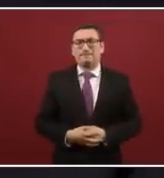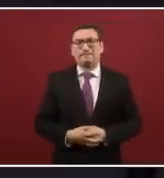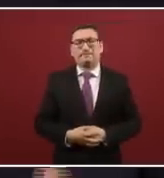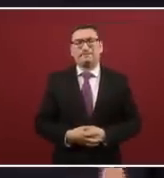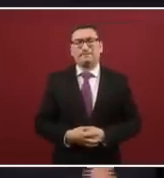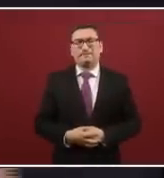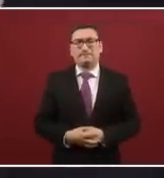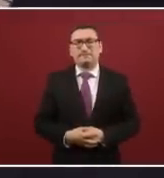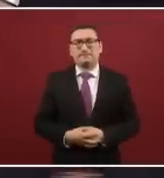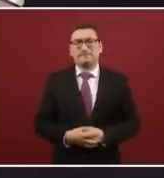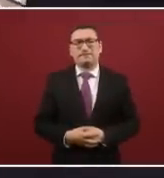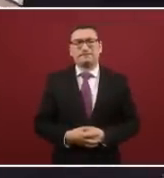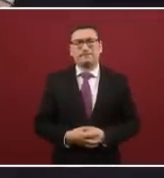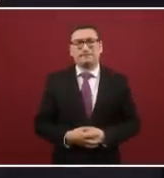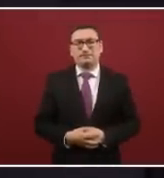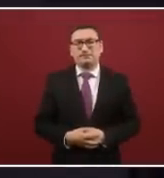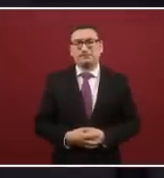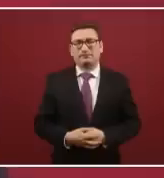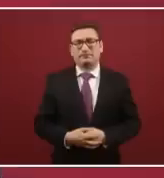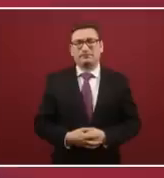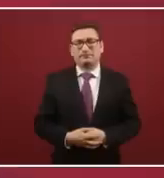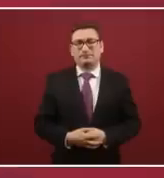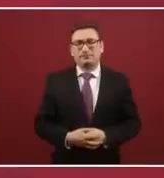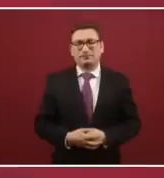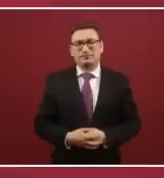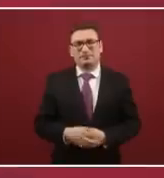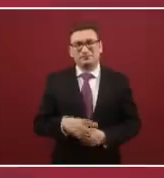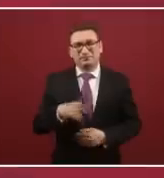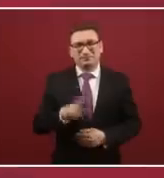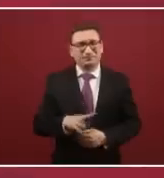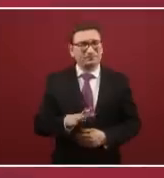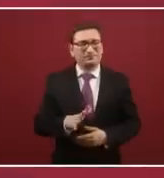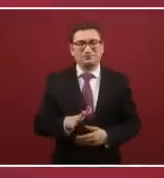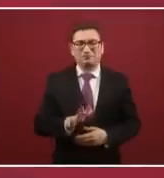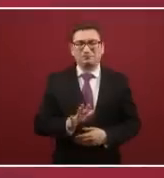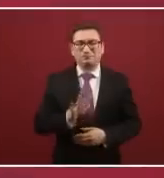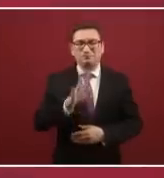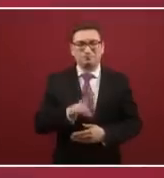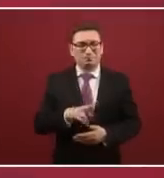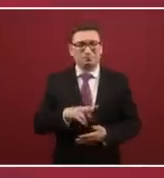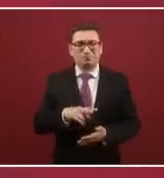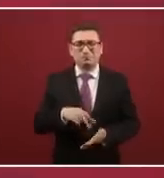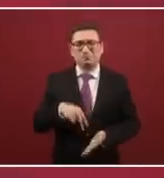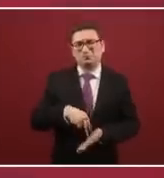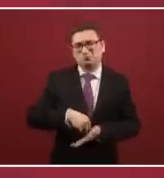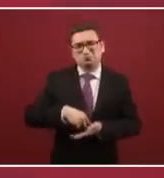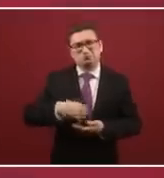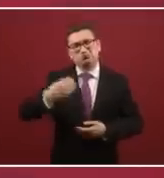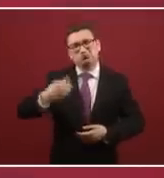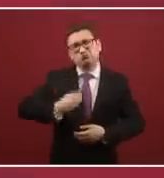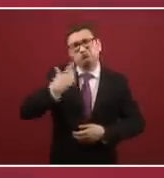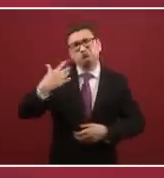parece que es retórica, que es discurso. No.